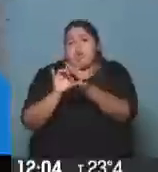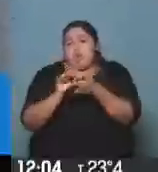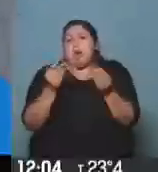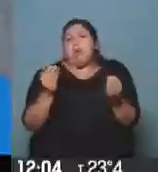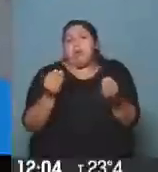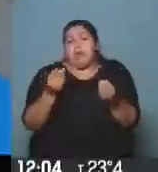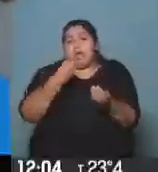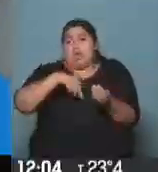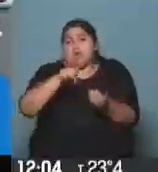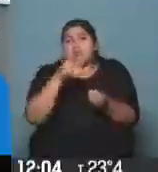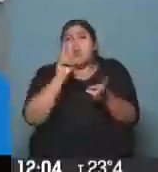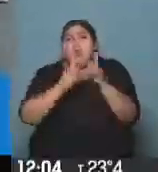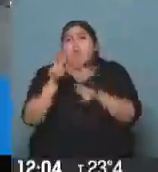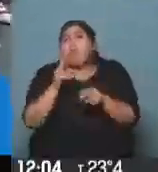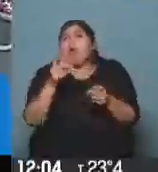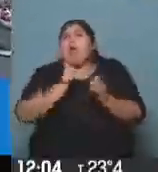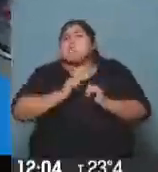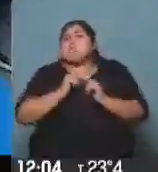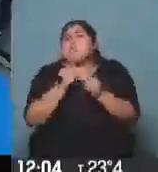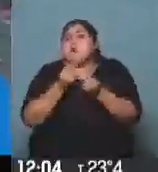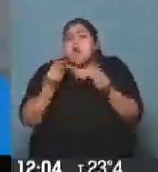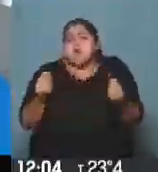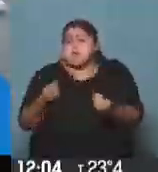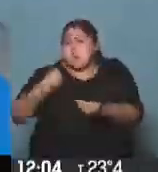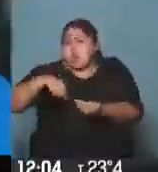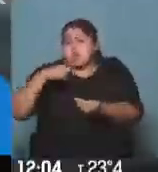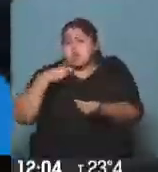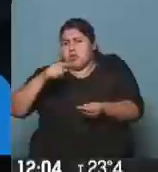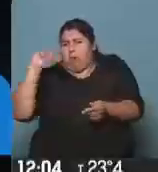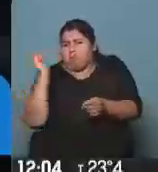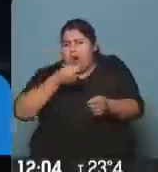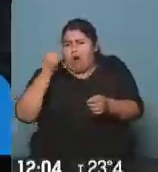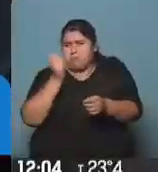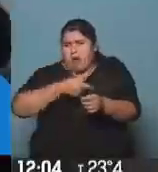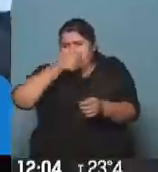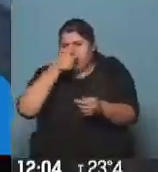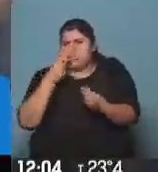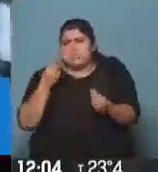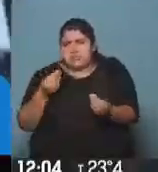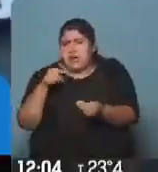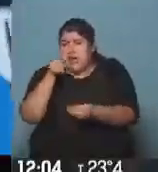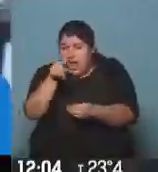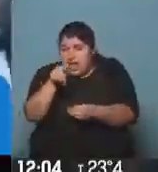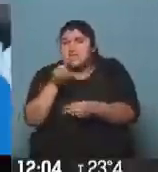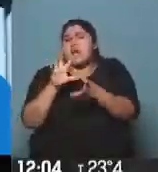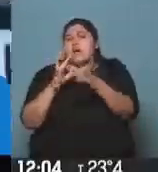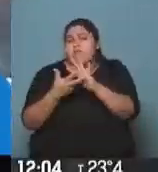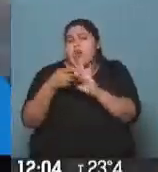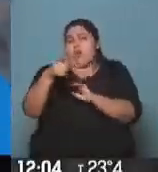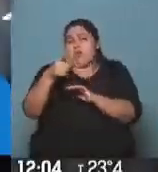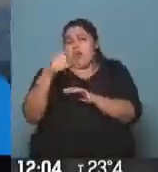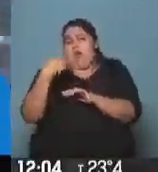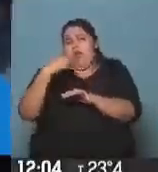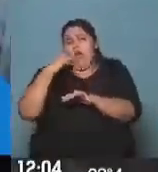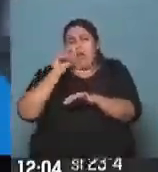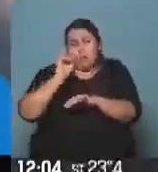sé qué buscan, no sé qué están esperando. Lo están cagando a palo hace media hora. No sé. Esta es la imagen que tiene que ver todo el